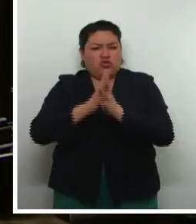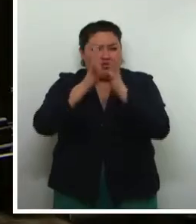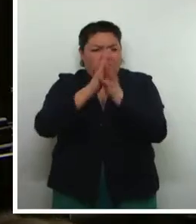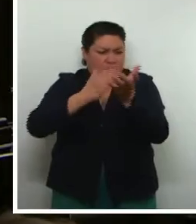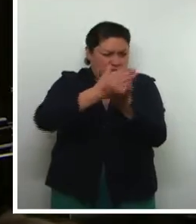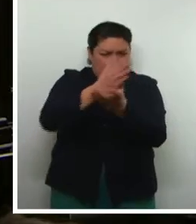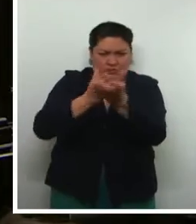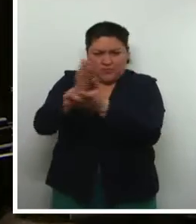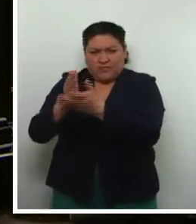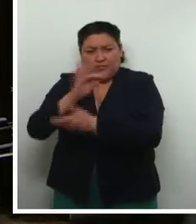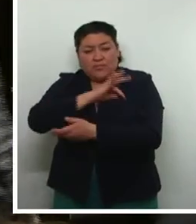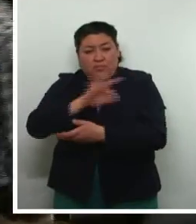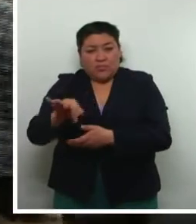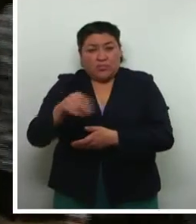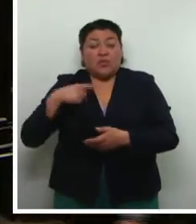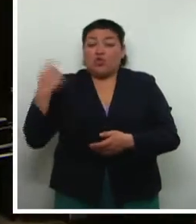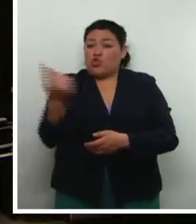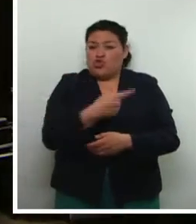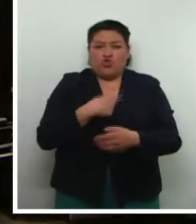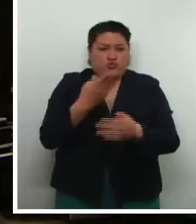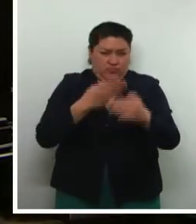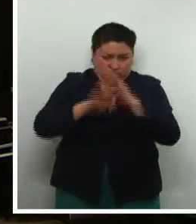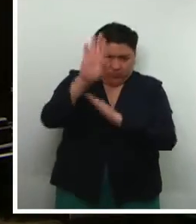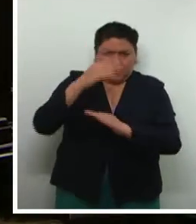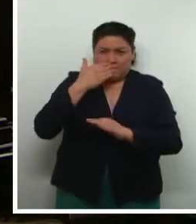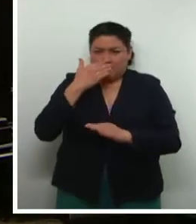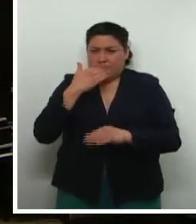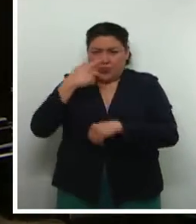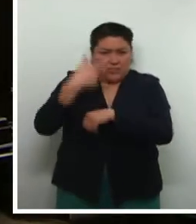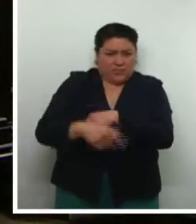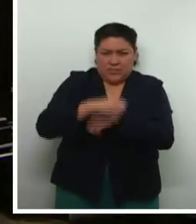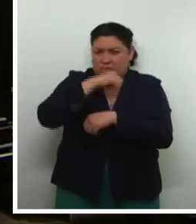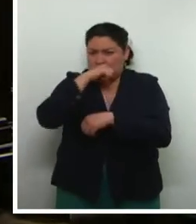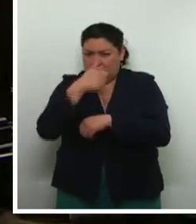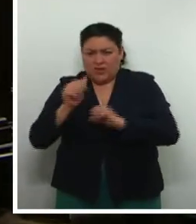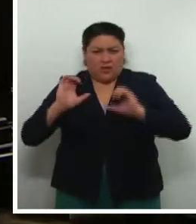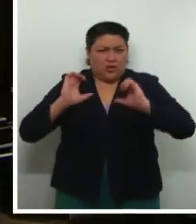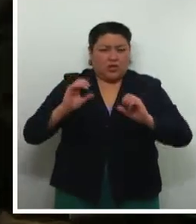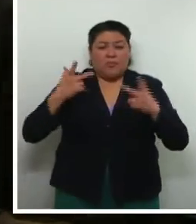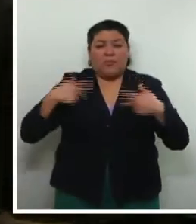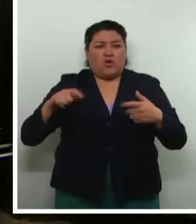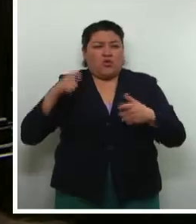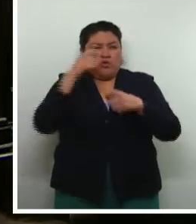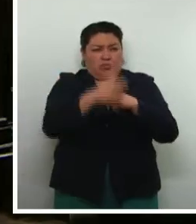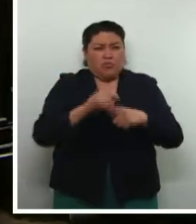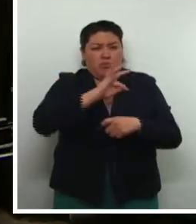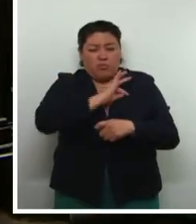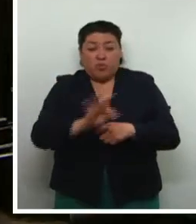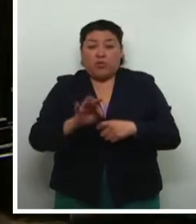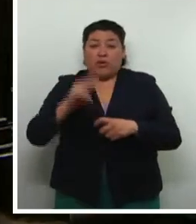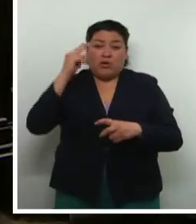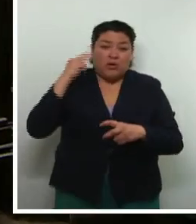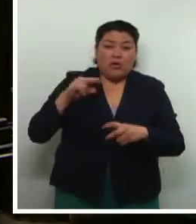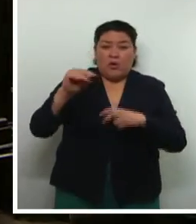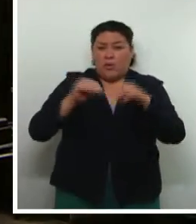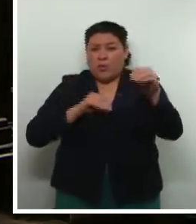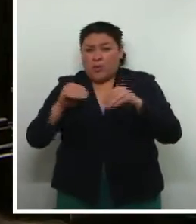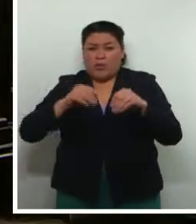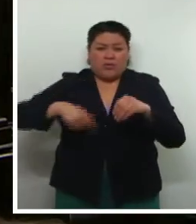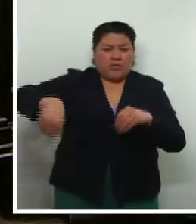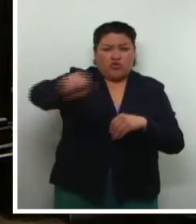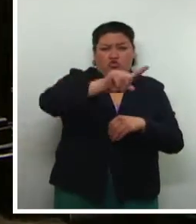universal, eficiencia, seguridad, asequibilidad, permanencia, predictibilidad, continuidad,